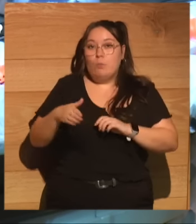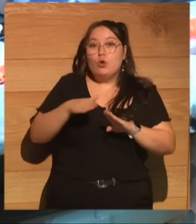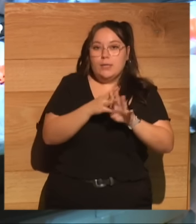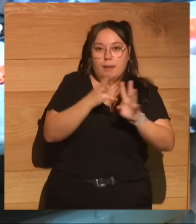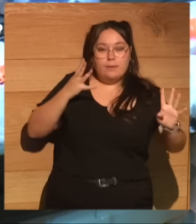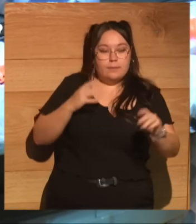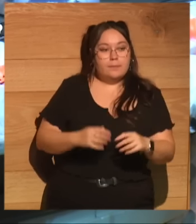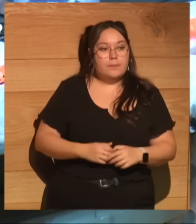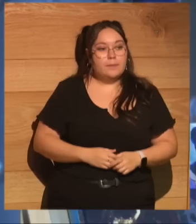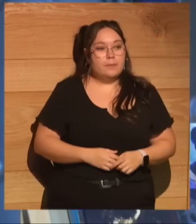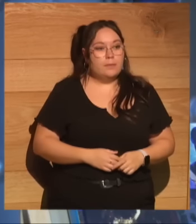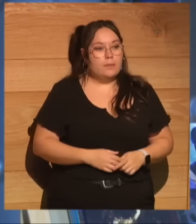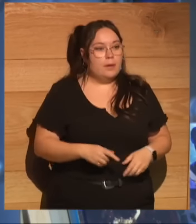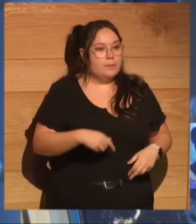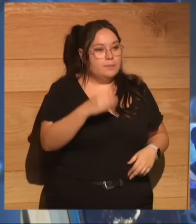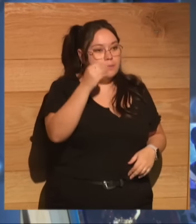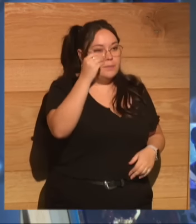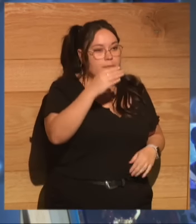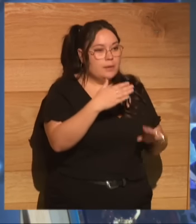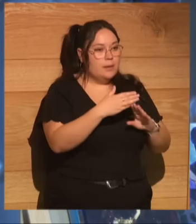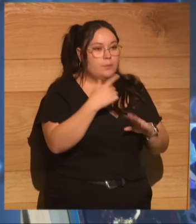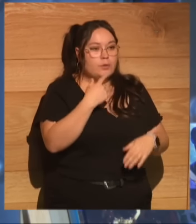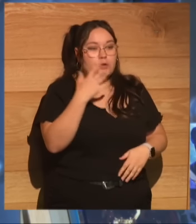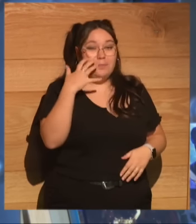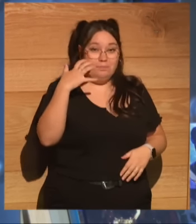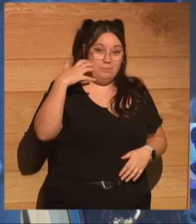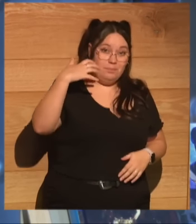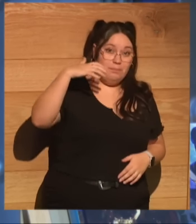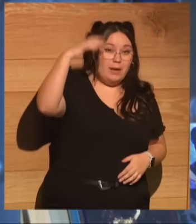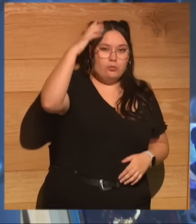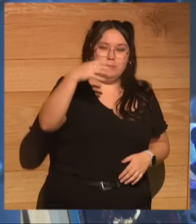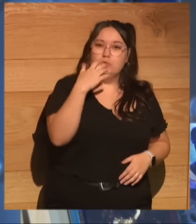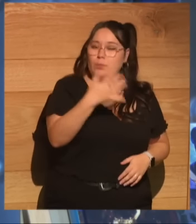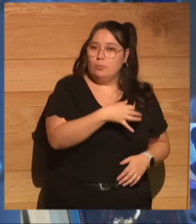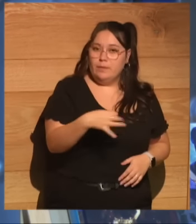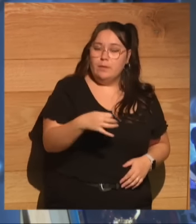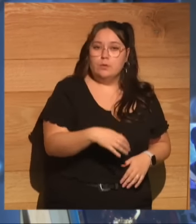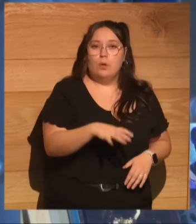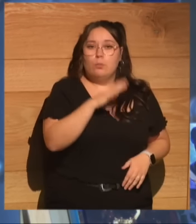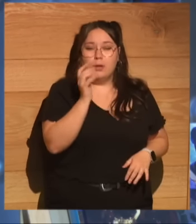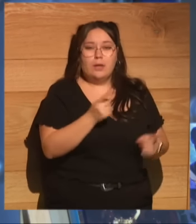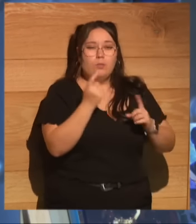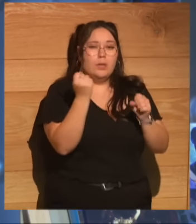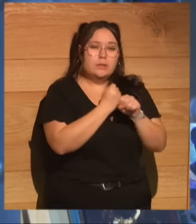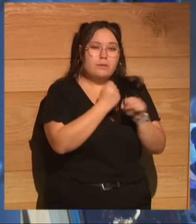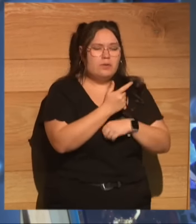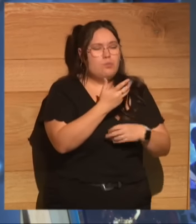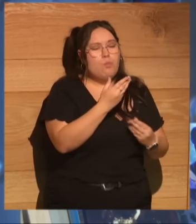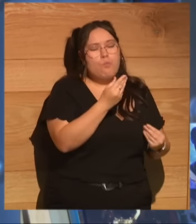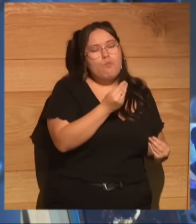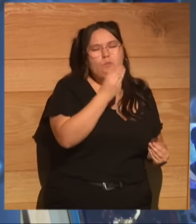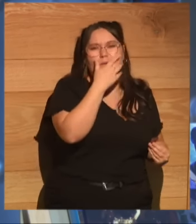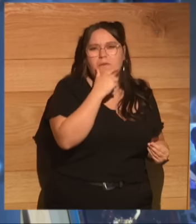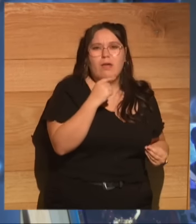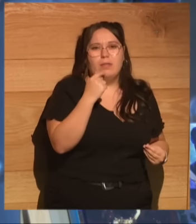cosa que mutilado. Ya estábamos diciendo antes, y para eso Tim Burton es un ejemplo perfecto. Hay determinadas obras que es muy fácil que